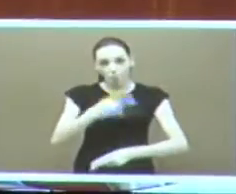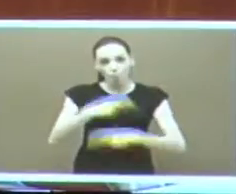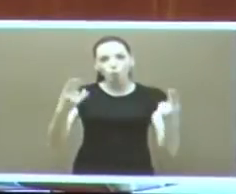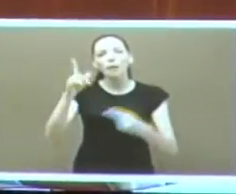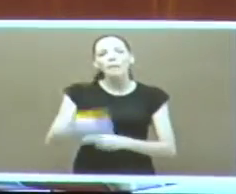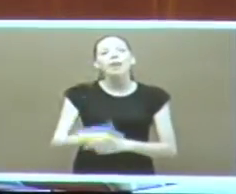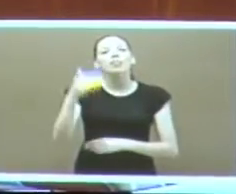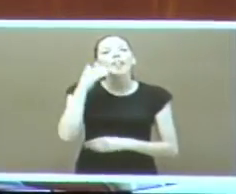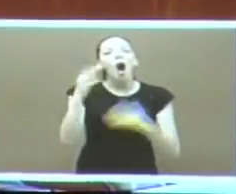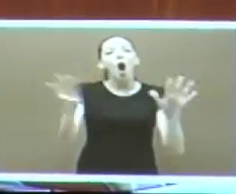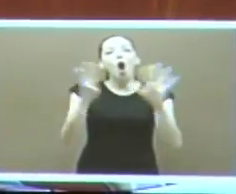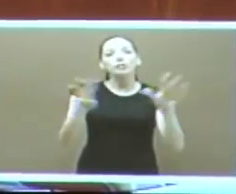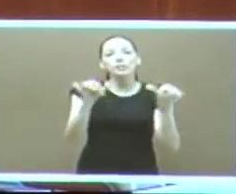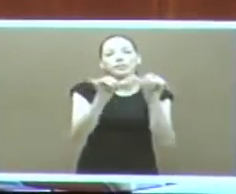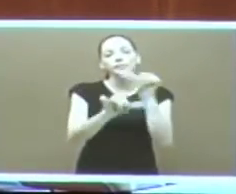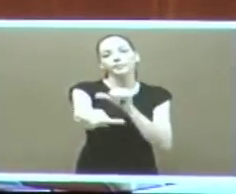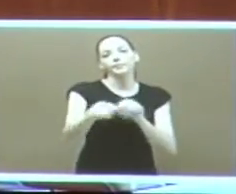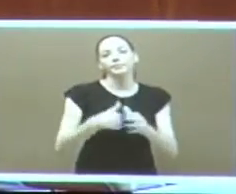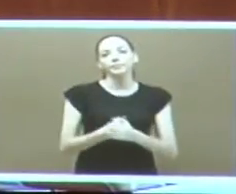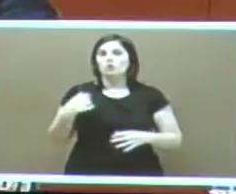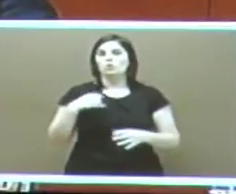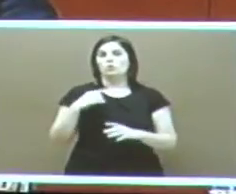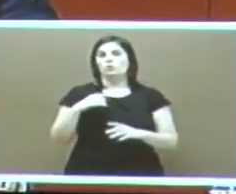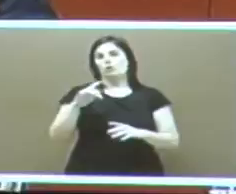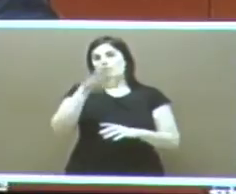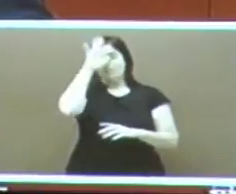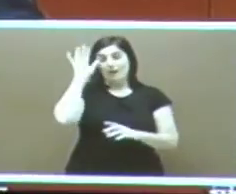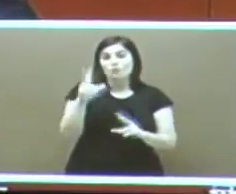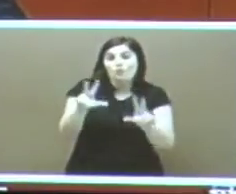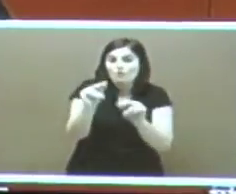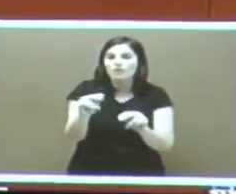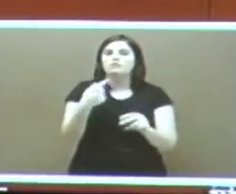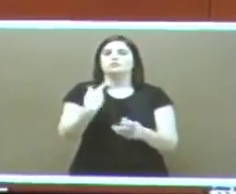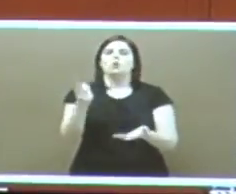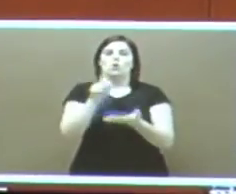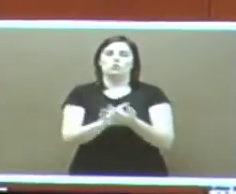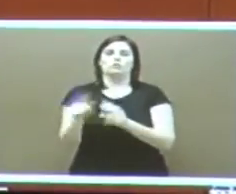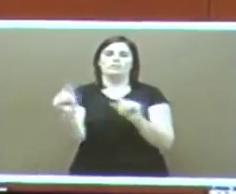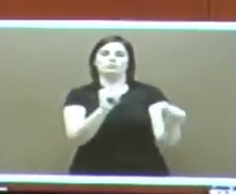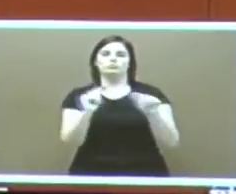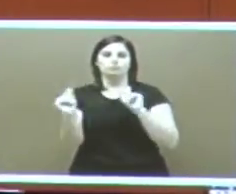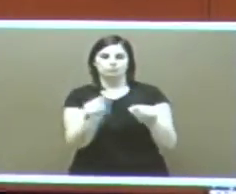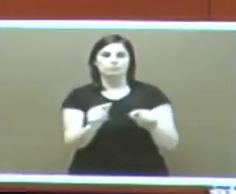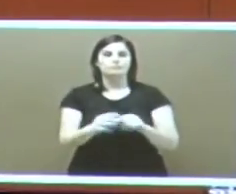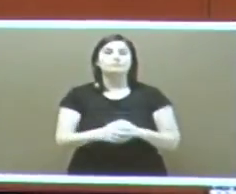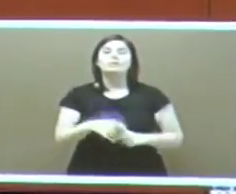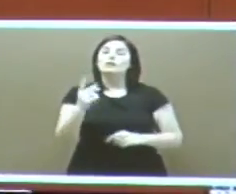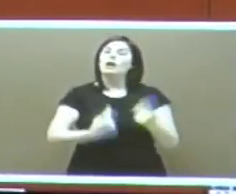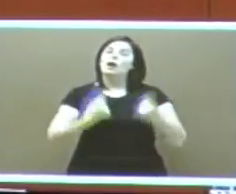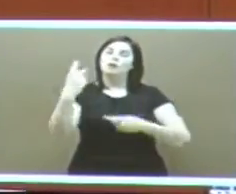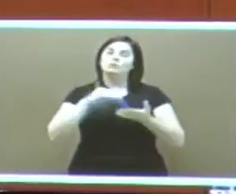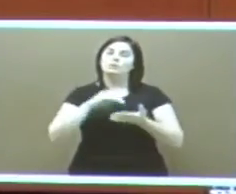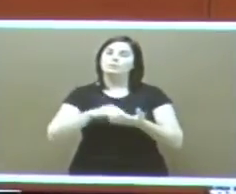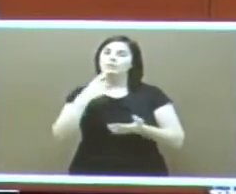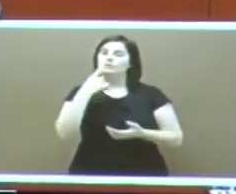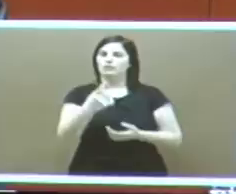llamada a cordura a los políticos socialistas, a los que les dice que no se puede exigir resultados rápidos en un plan de empleo, cuando el PSOE hizo seis planes de